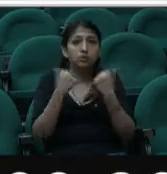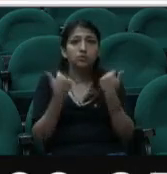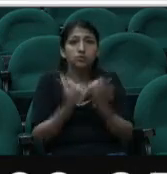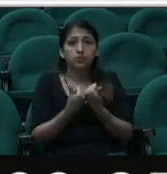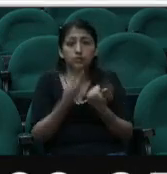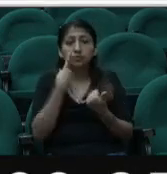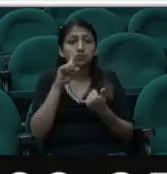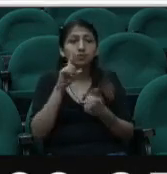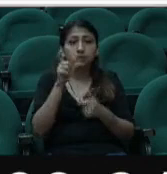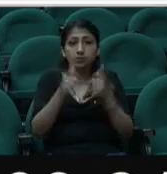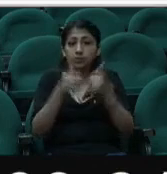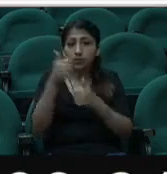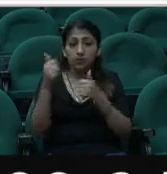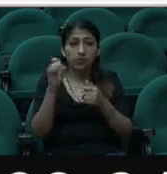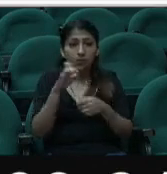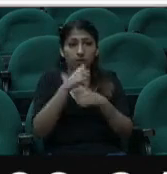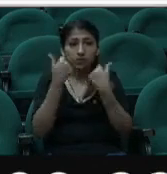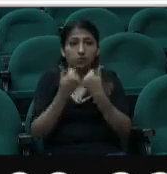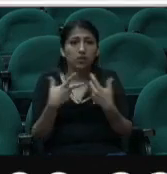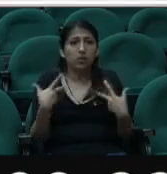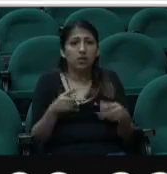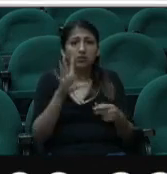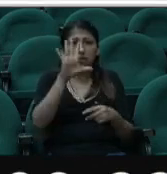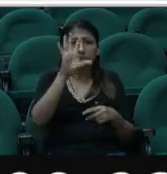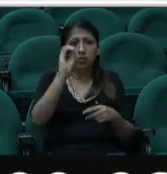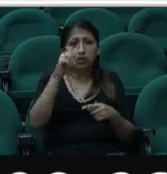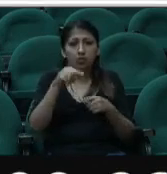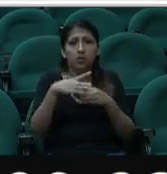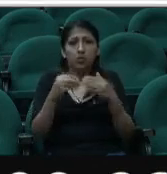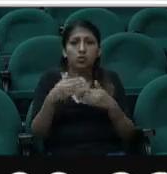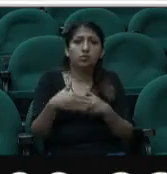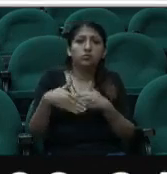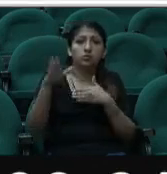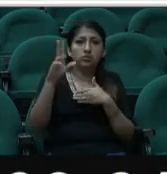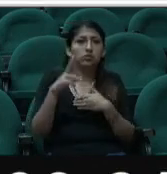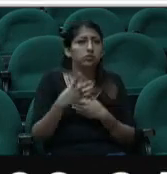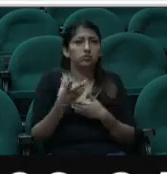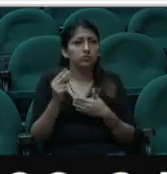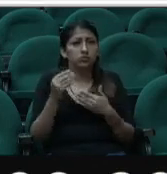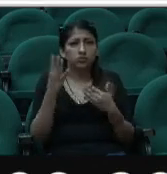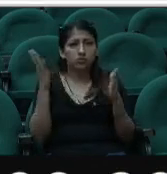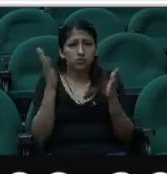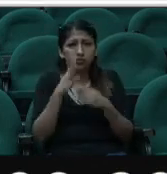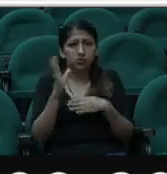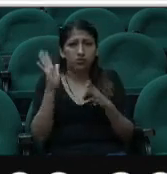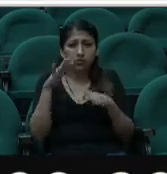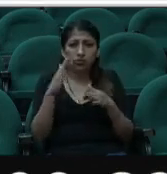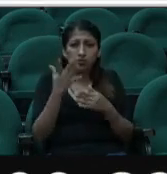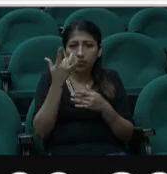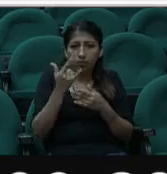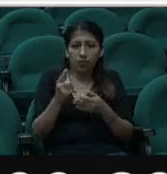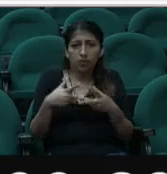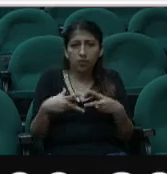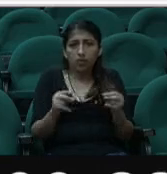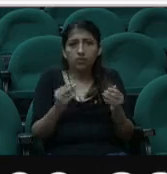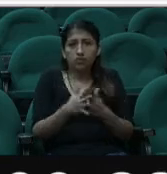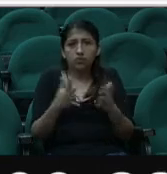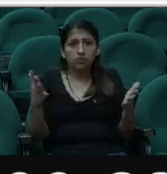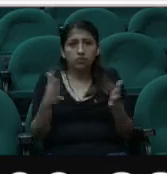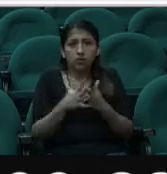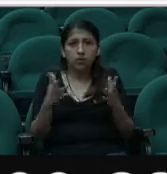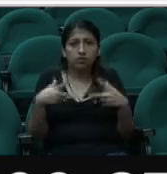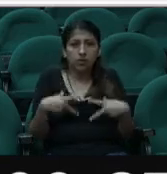para que los candidatos lleguen a la asamblea tienen que gastar de 50 mil dólares en adelante a mí me parece algo absurdo me parece algo absurdo que existan